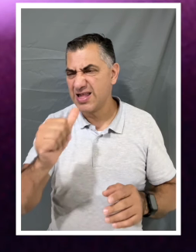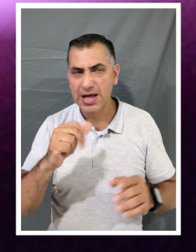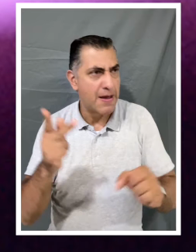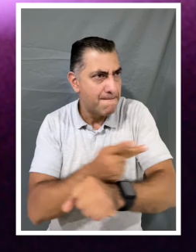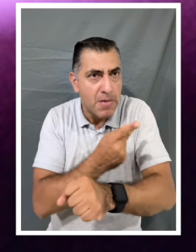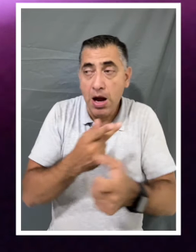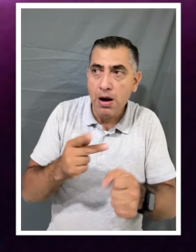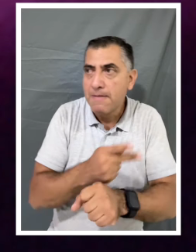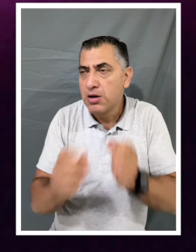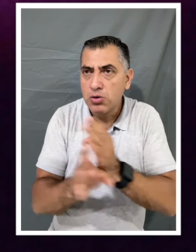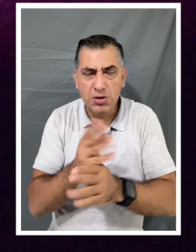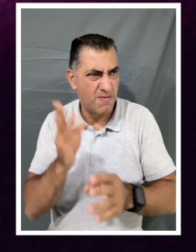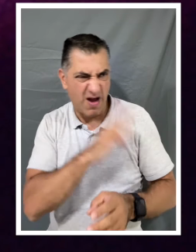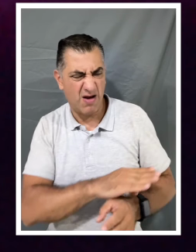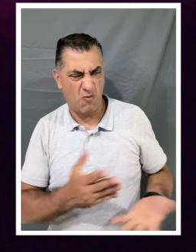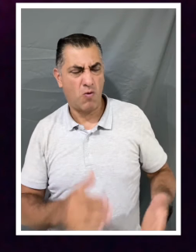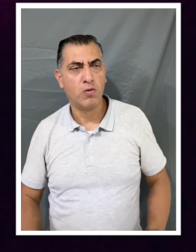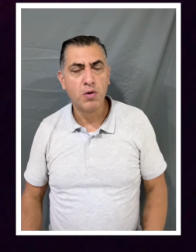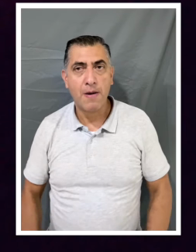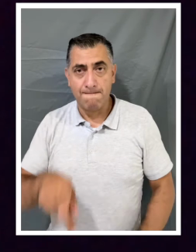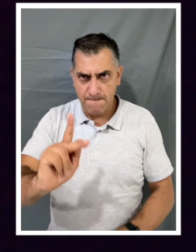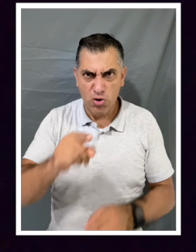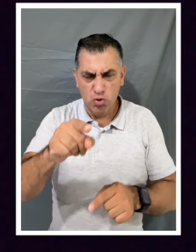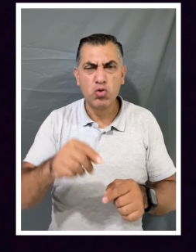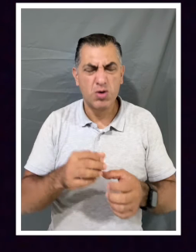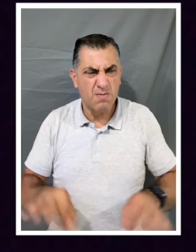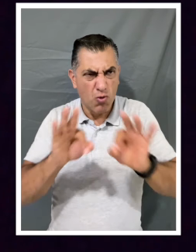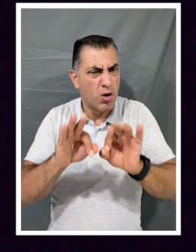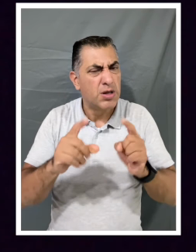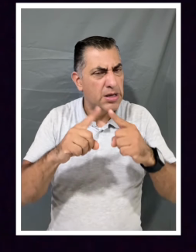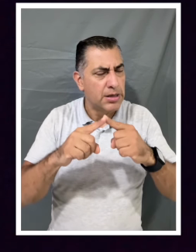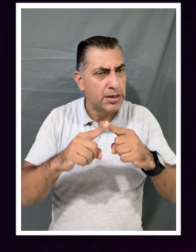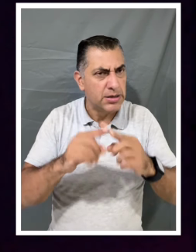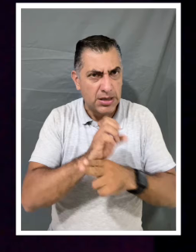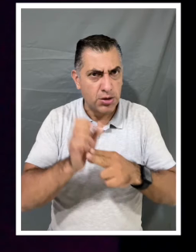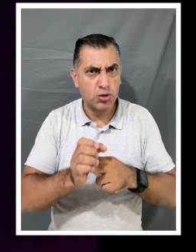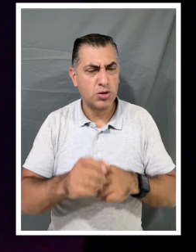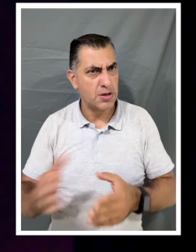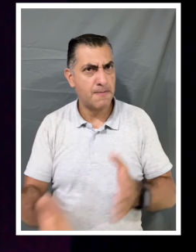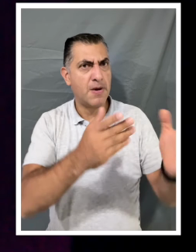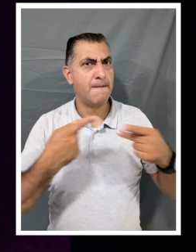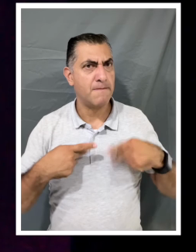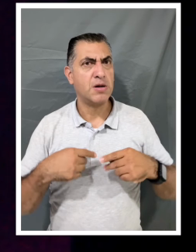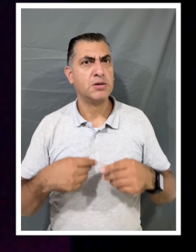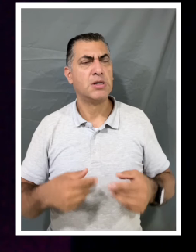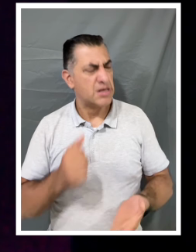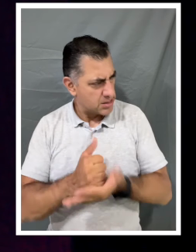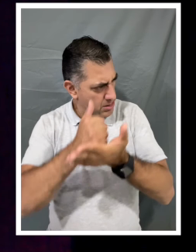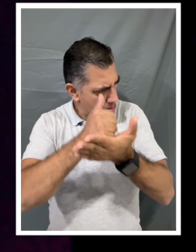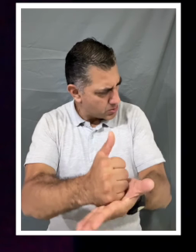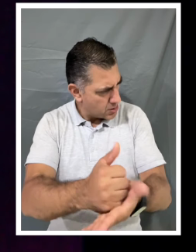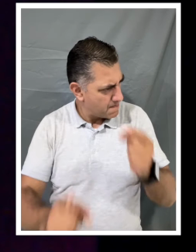pasando si es que está pasando algo mal Claro que no pero mira si de verdad te importa la iglesia vas a ir con la persona que puede solucionar tu